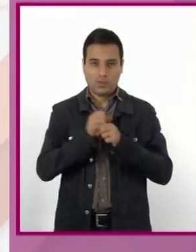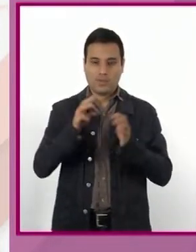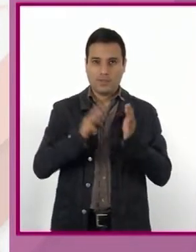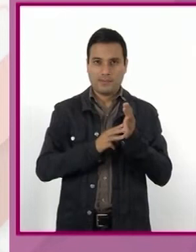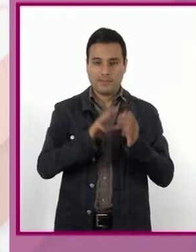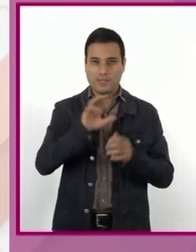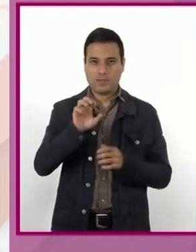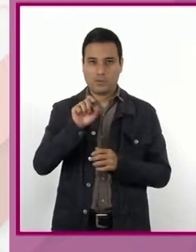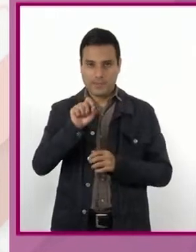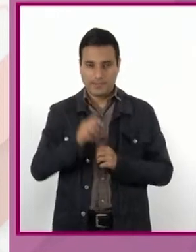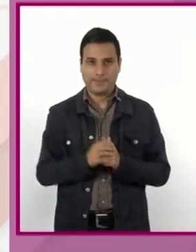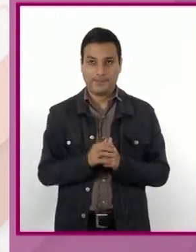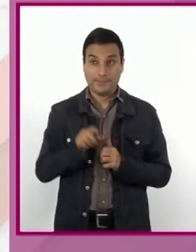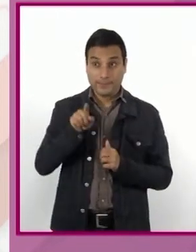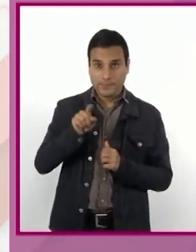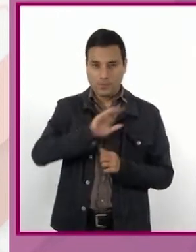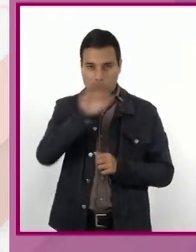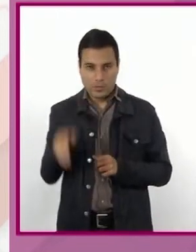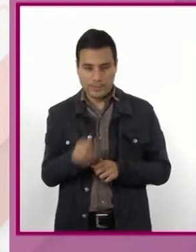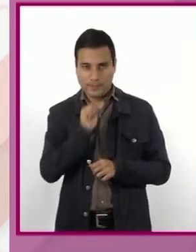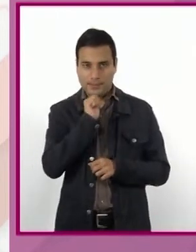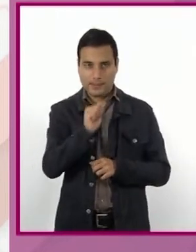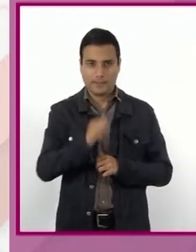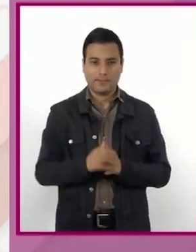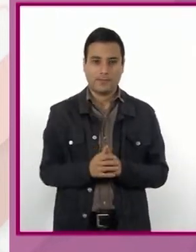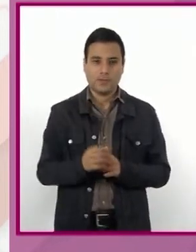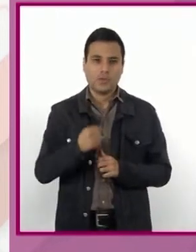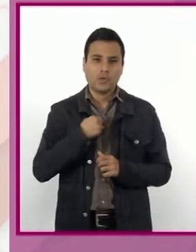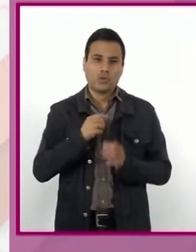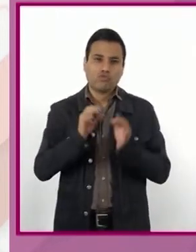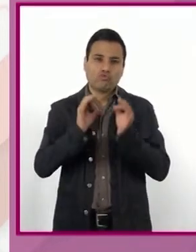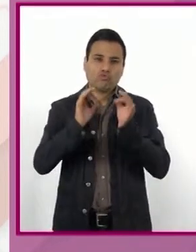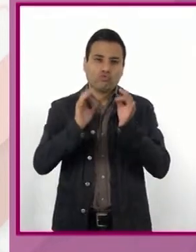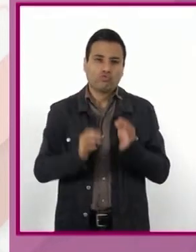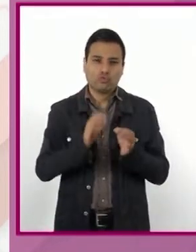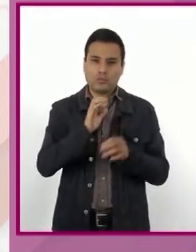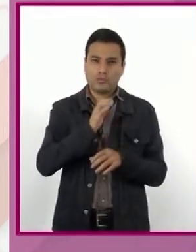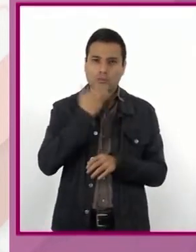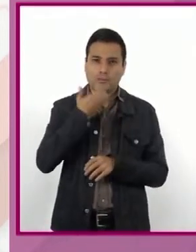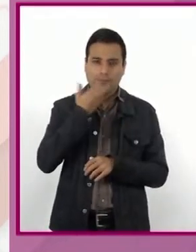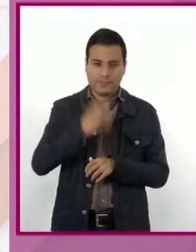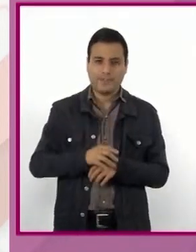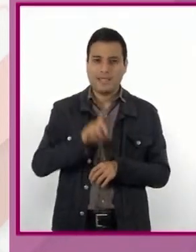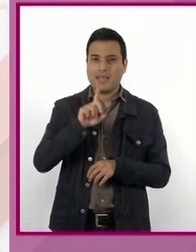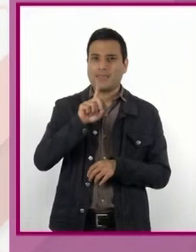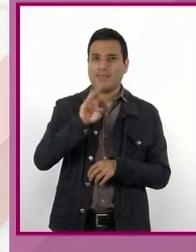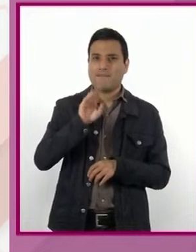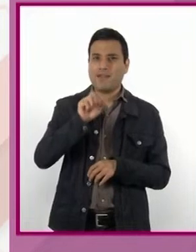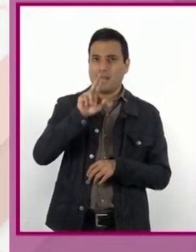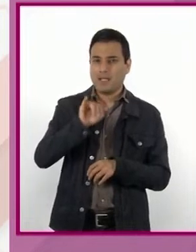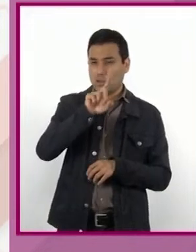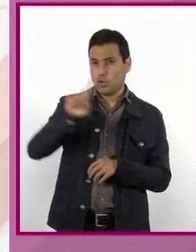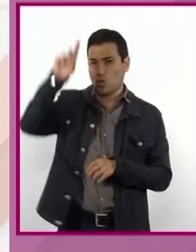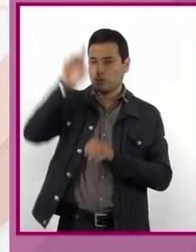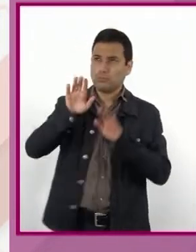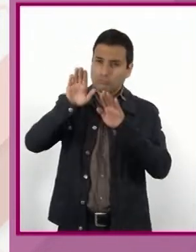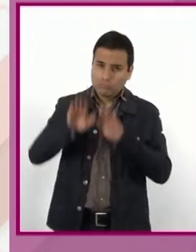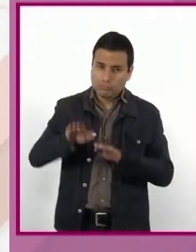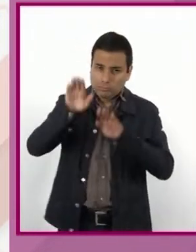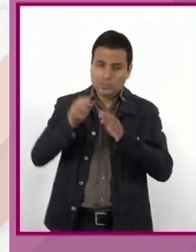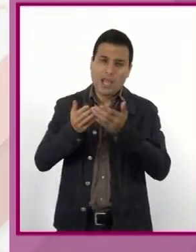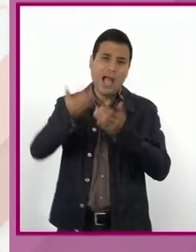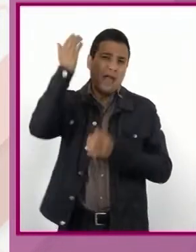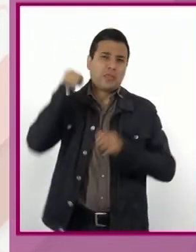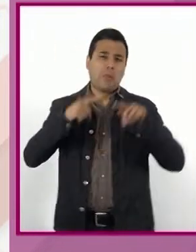Garza. Yo era un fiel seguidor del culto de los Debari. Se cuenta que hace cientos de años, un grupo de